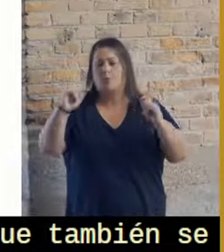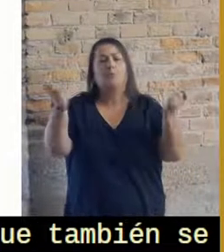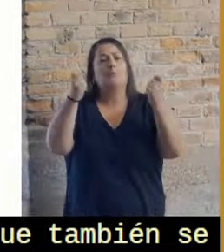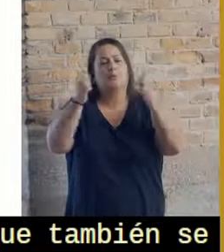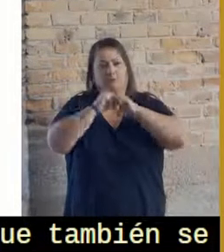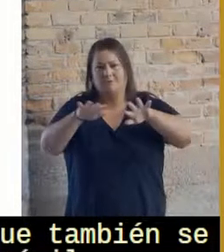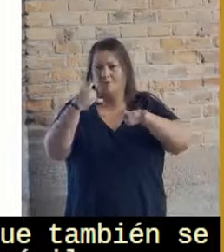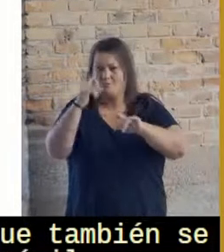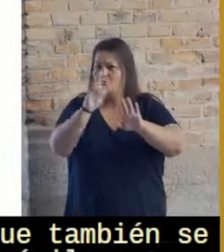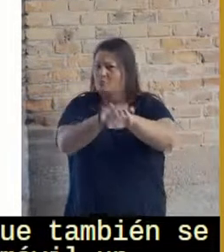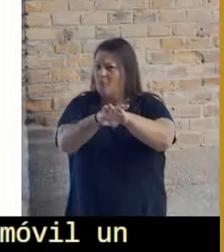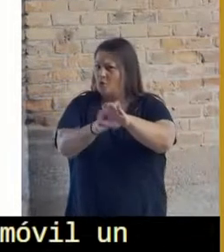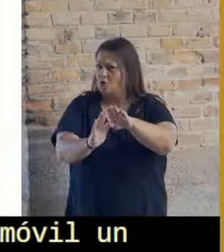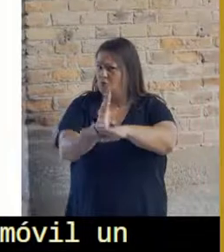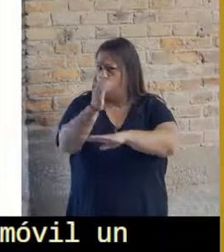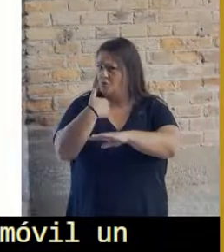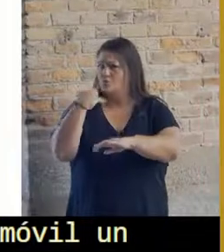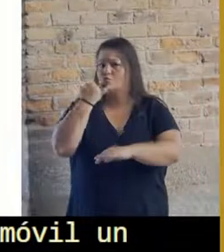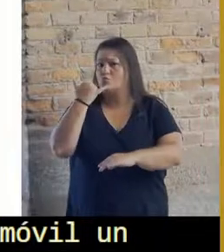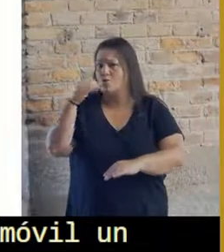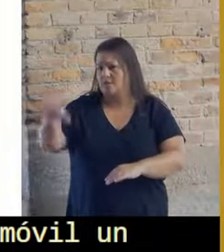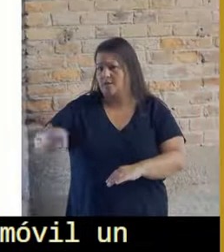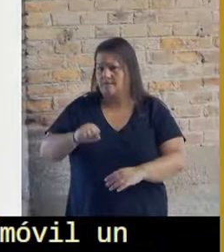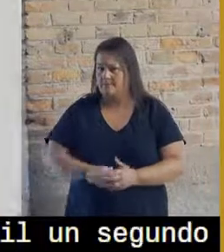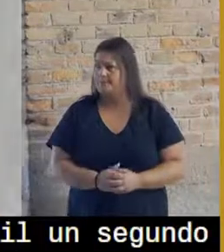voy a el móvil un segundo vale